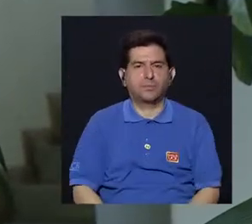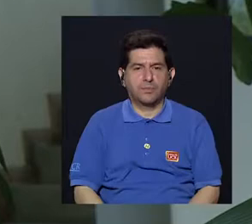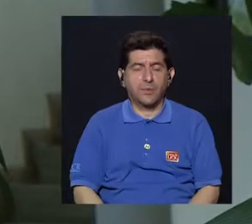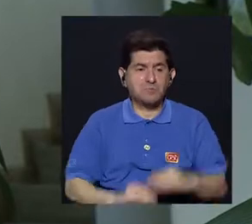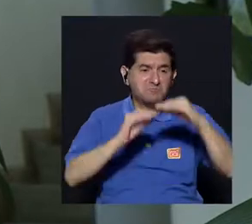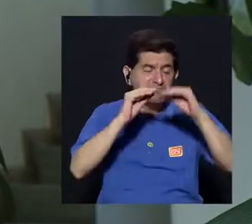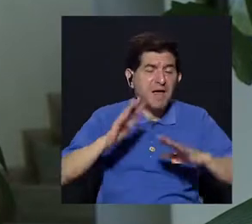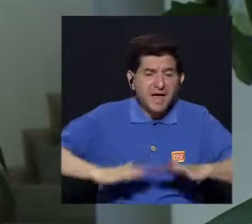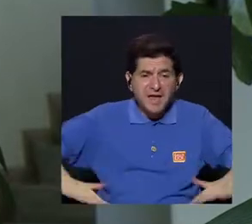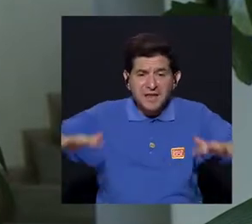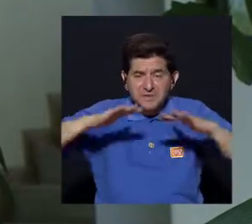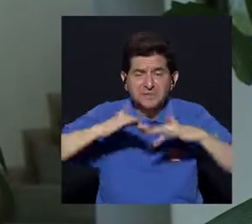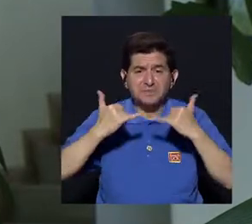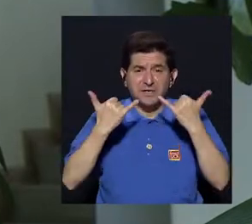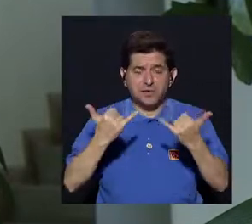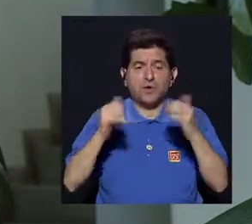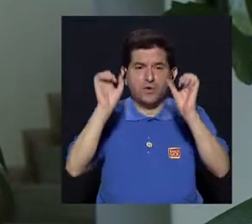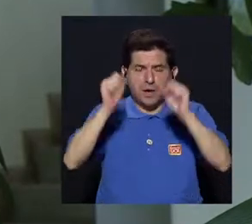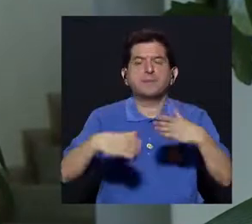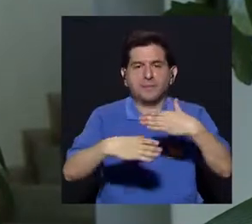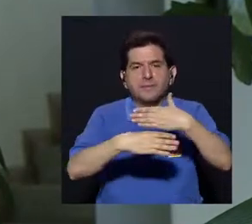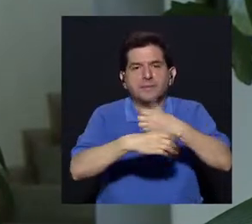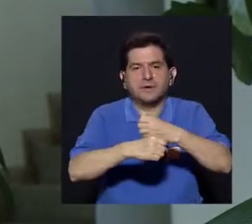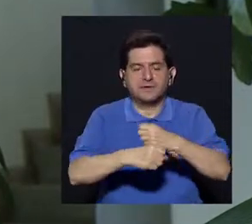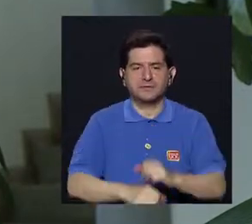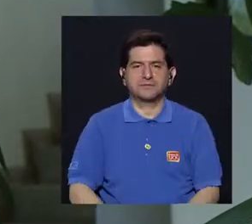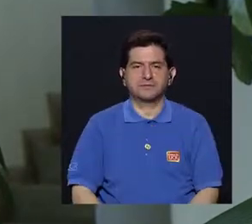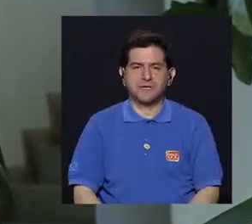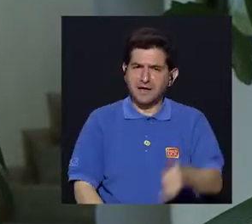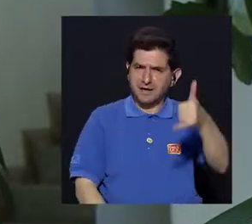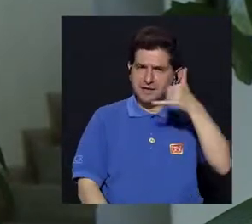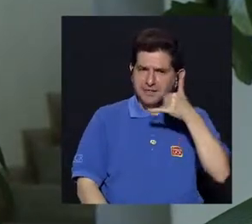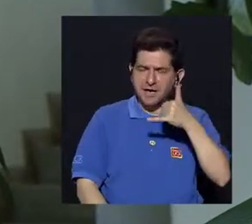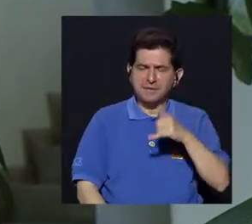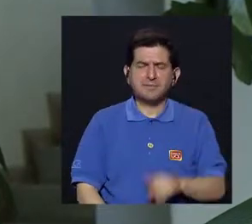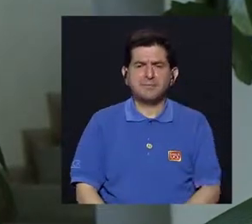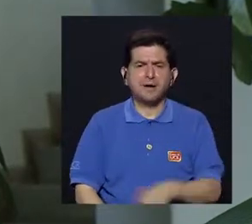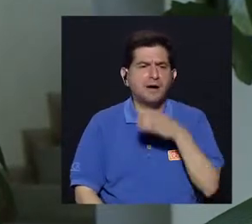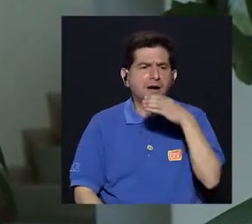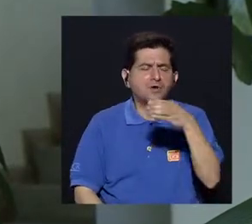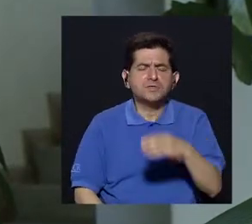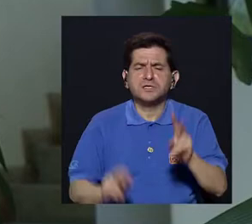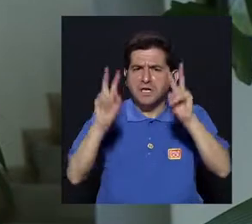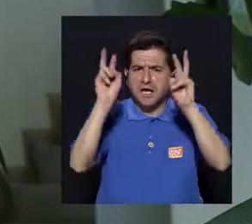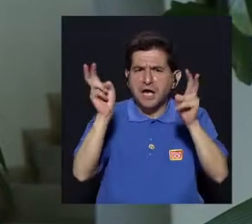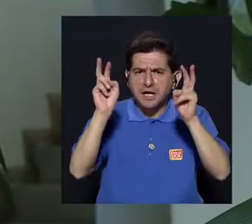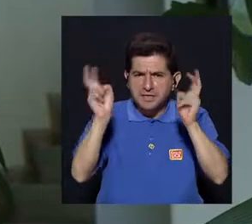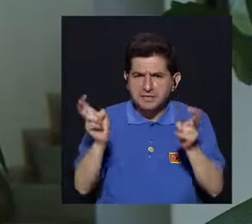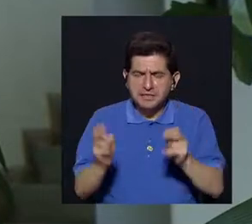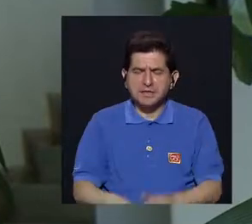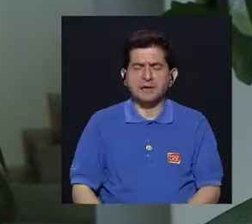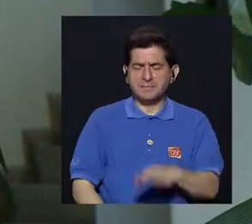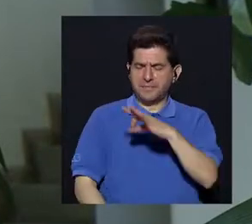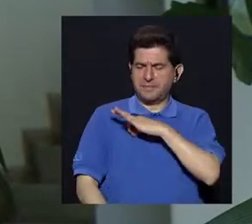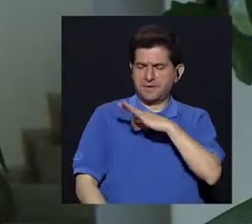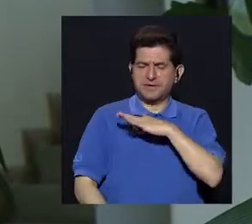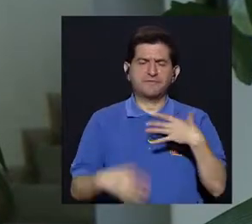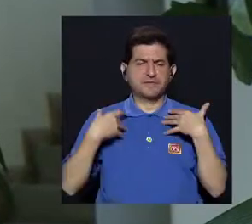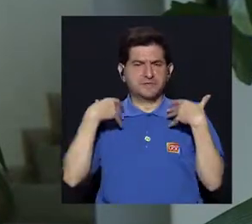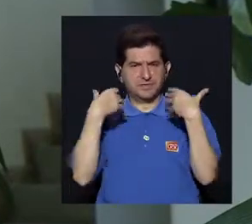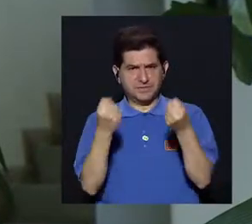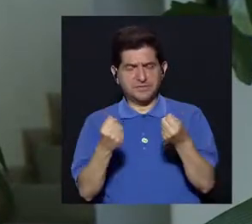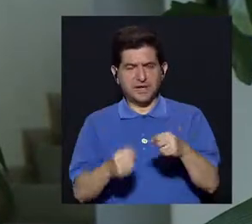cada vez hay menos espacios para poderlo lograr. Llámenos para sugerirnos temas relacionados con el bienestar y